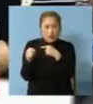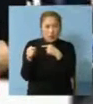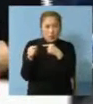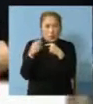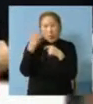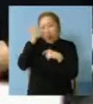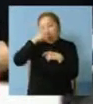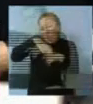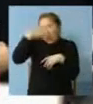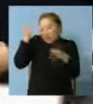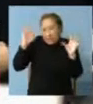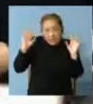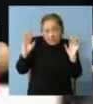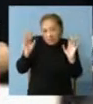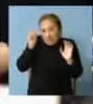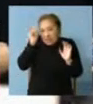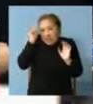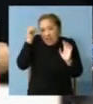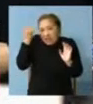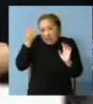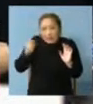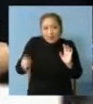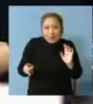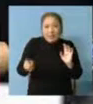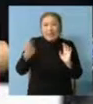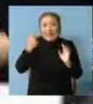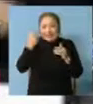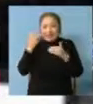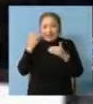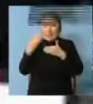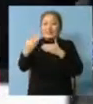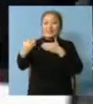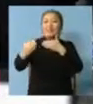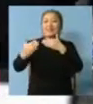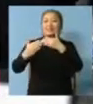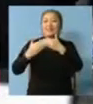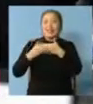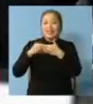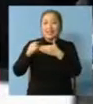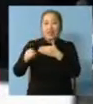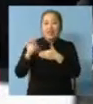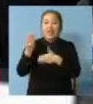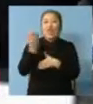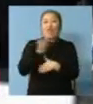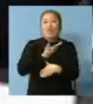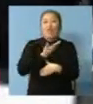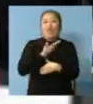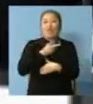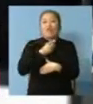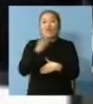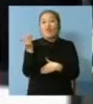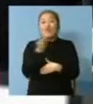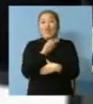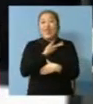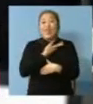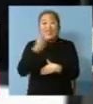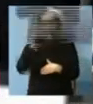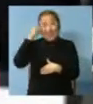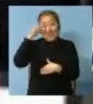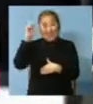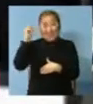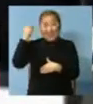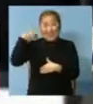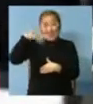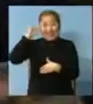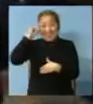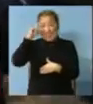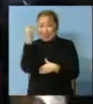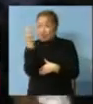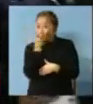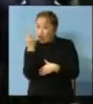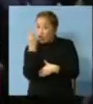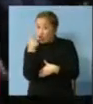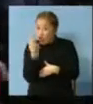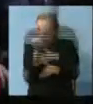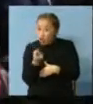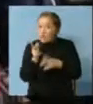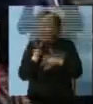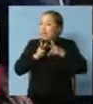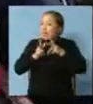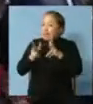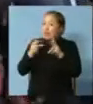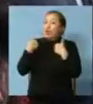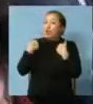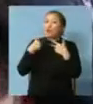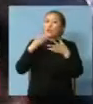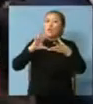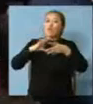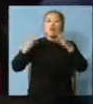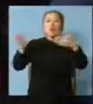con cualquier fórmula que a él le parezca, y se está acercando a la fórmula Fernández, pero ya le dijo a Alberto Fernández que